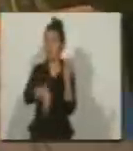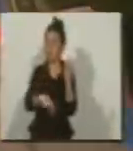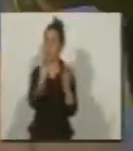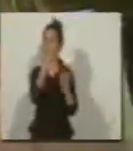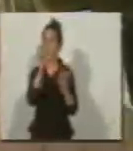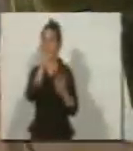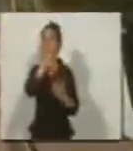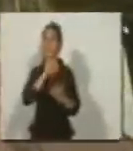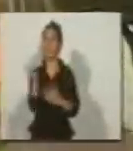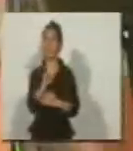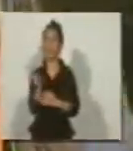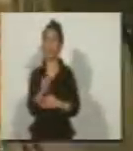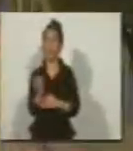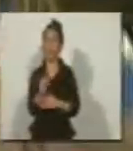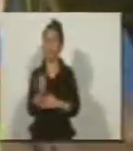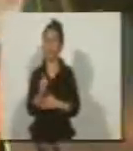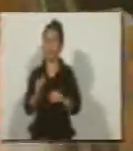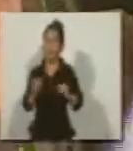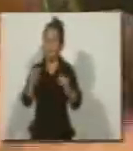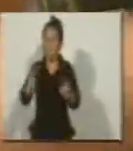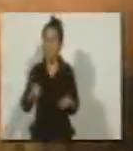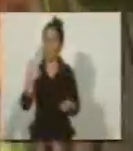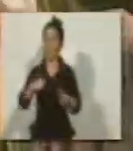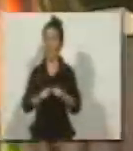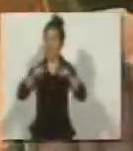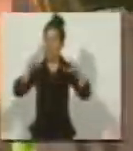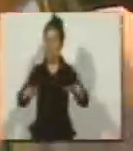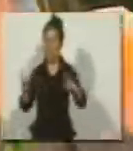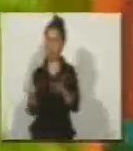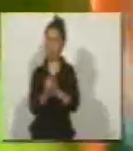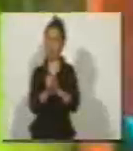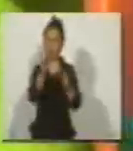insoportables. Empieza ya el escenario preparado.